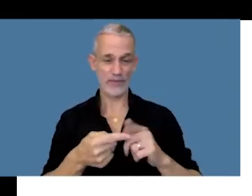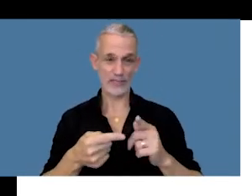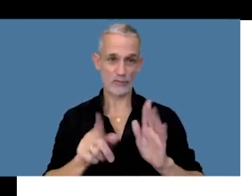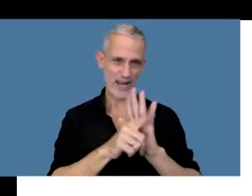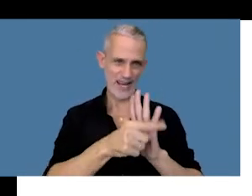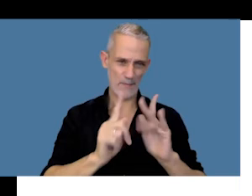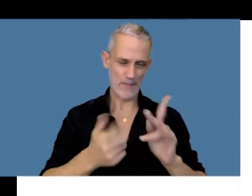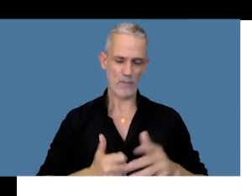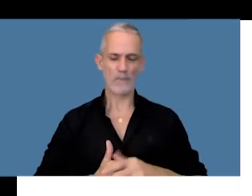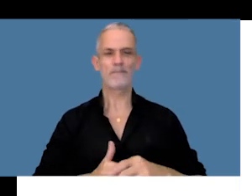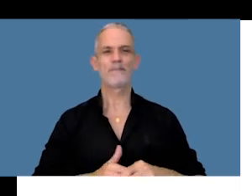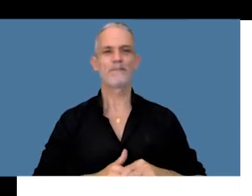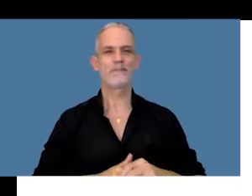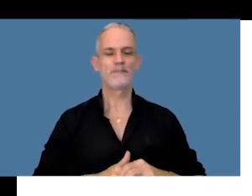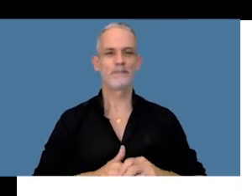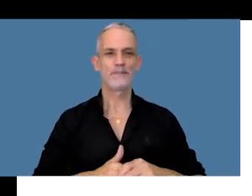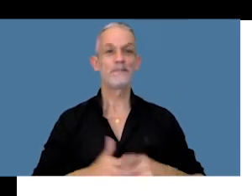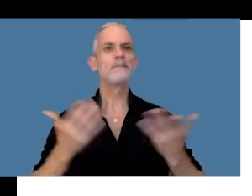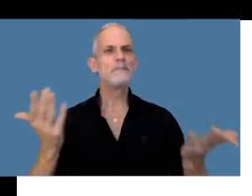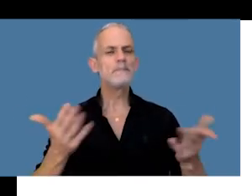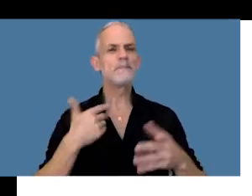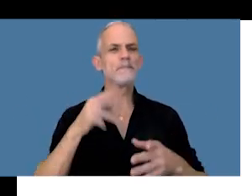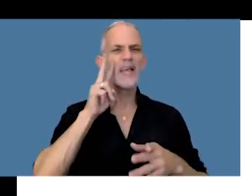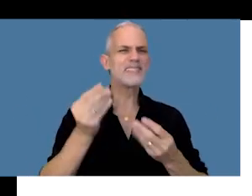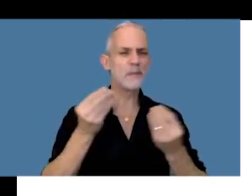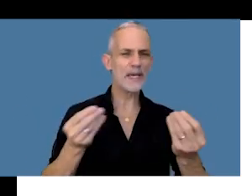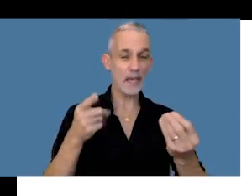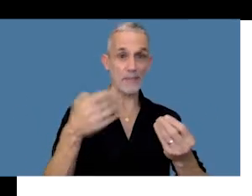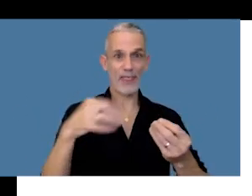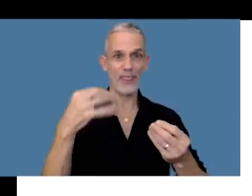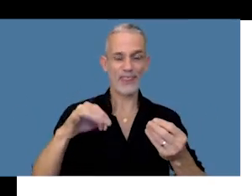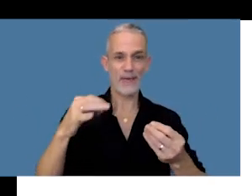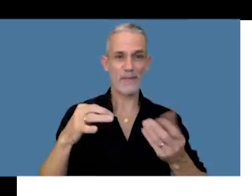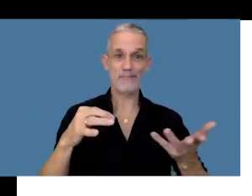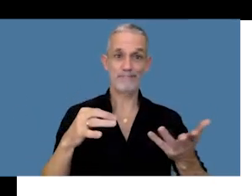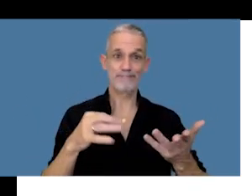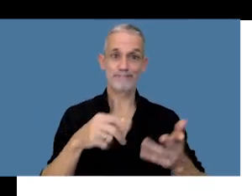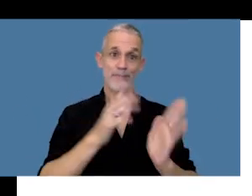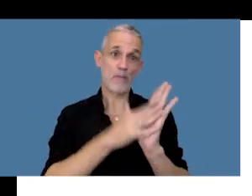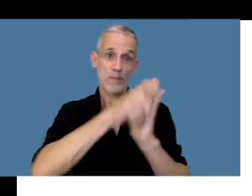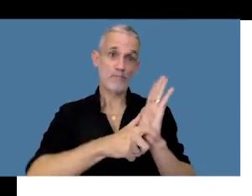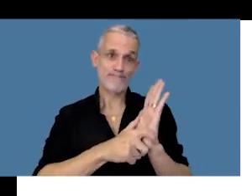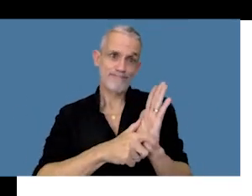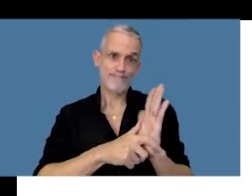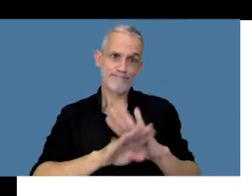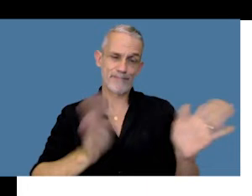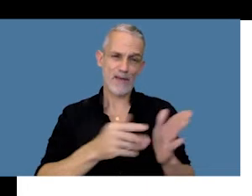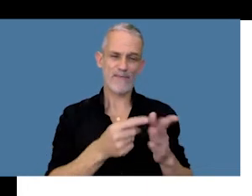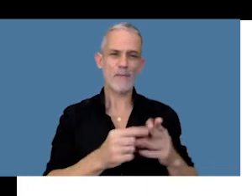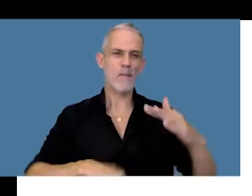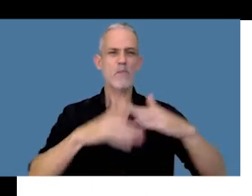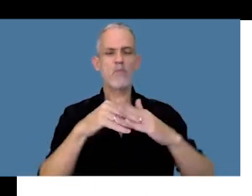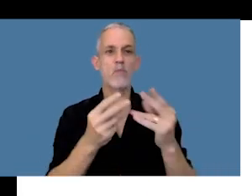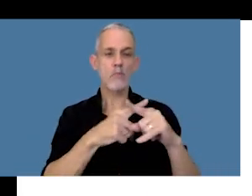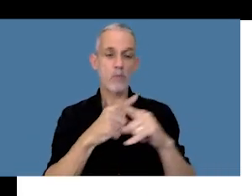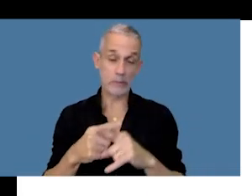¿no? Que vamos a ver que se tiene que ir el contribuyente por la suma de ingresos